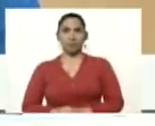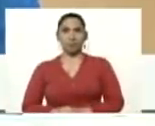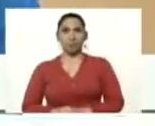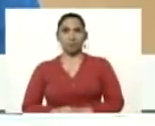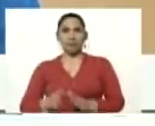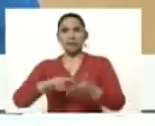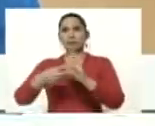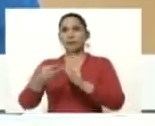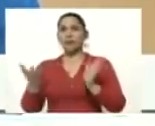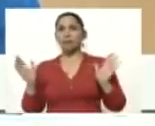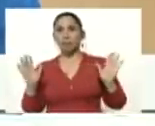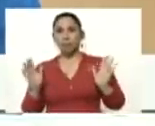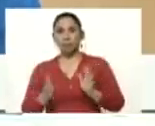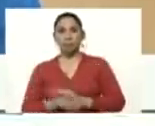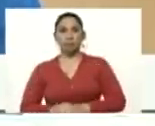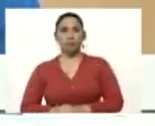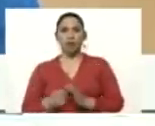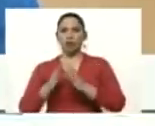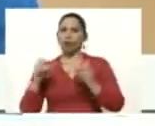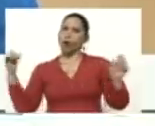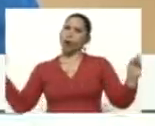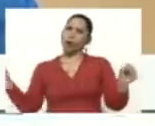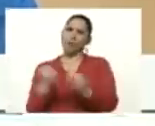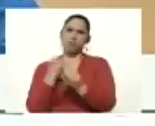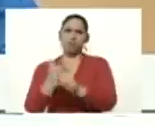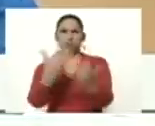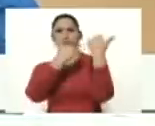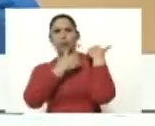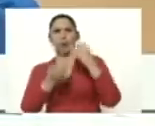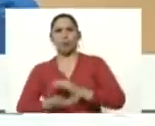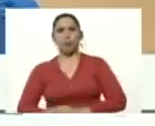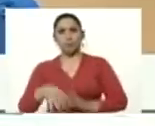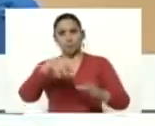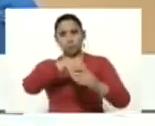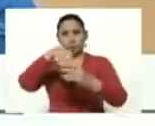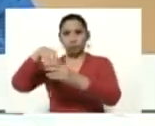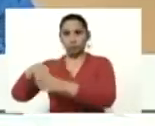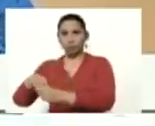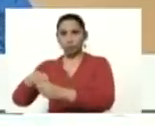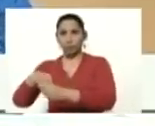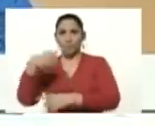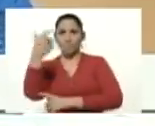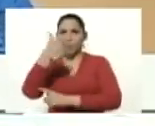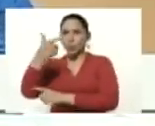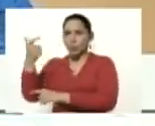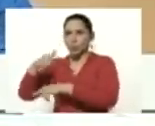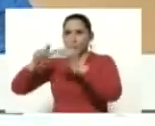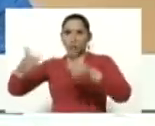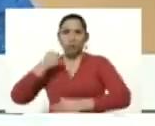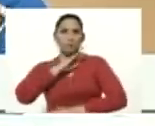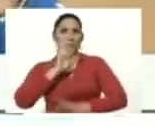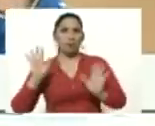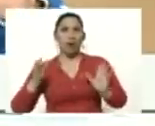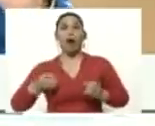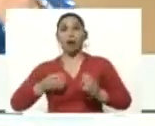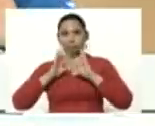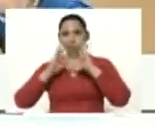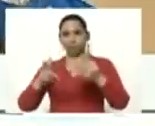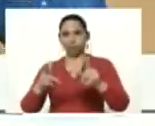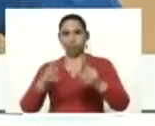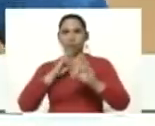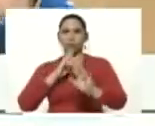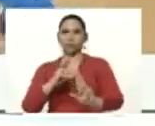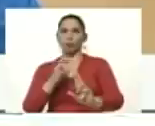Quiere decir que todo este trabajo de cuarentena, de búsqueda de casos, da resultado